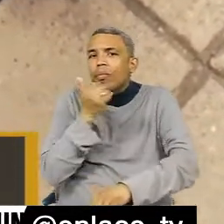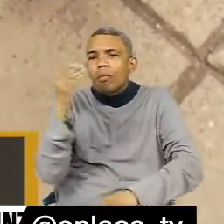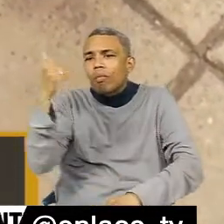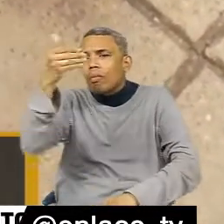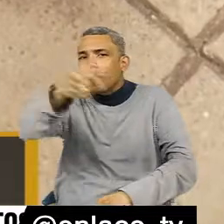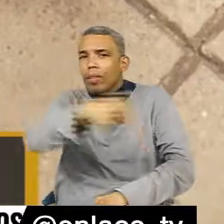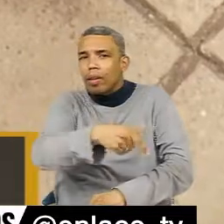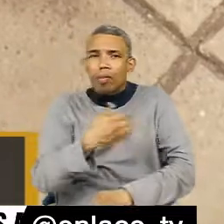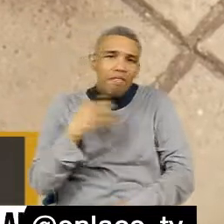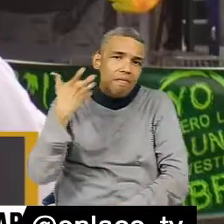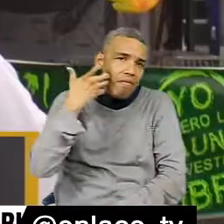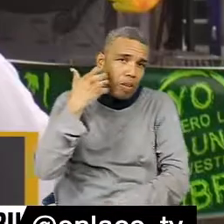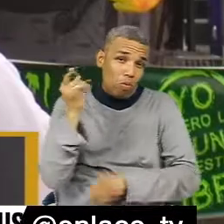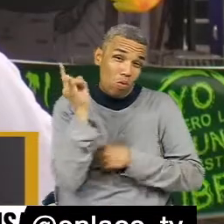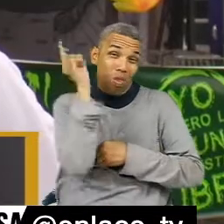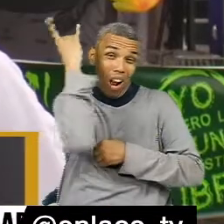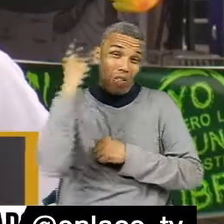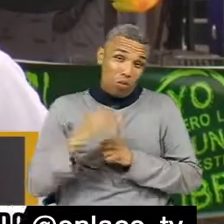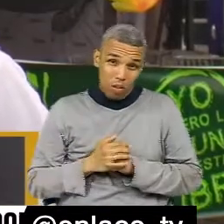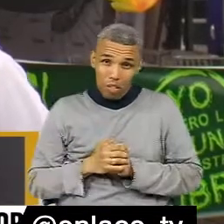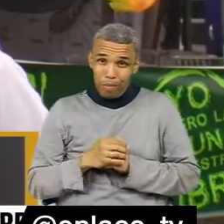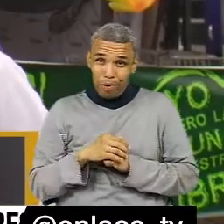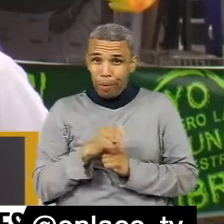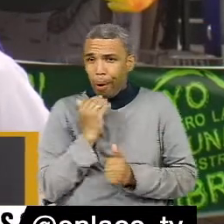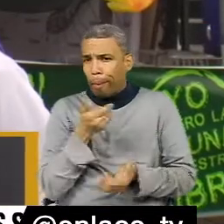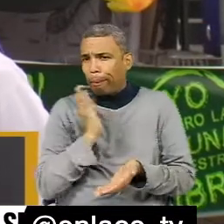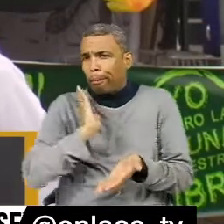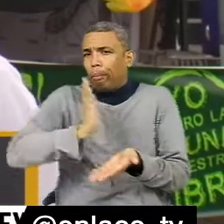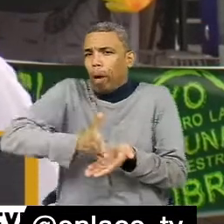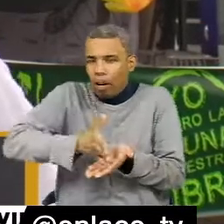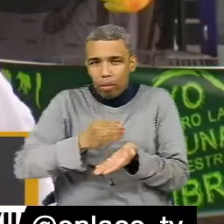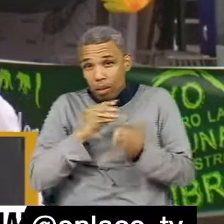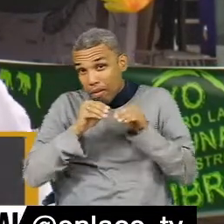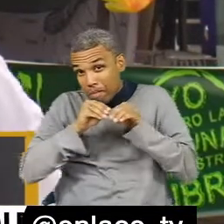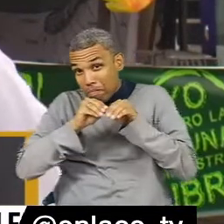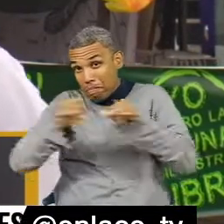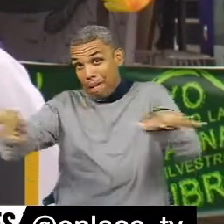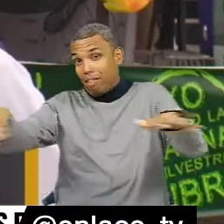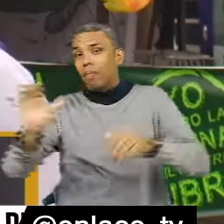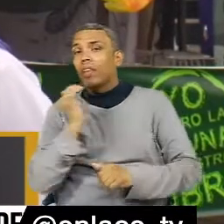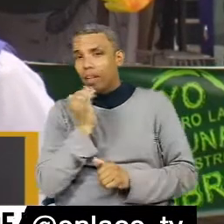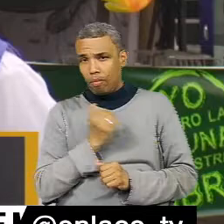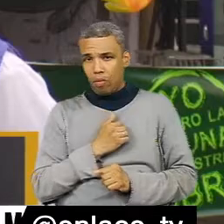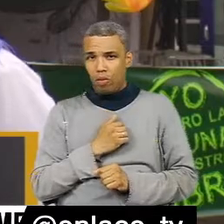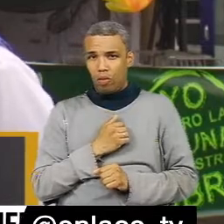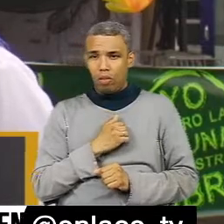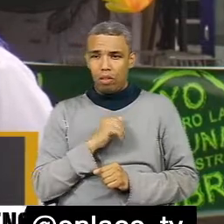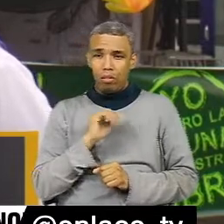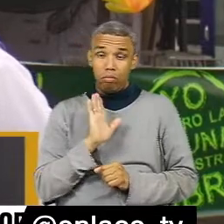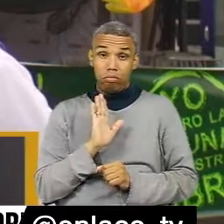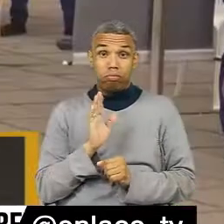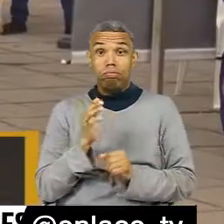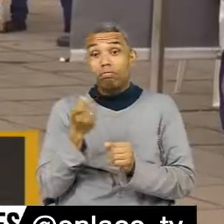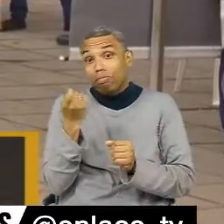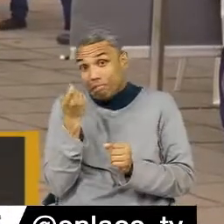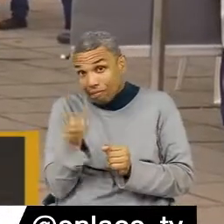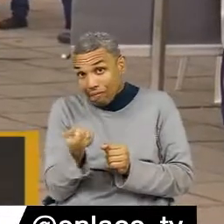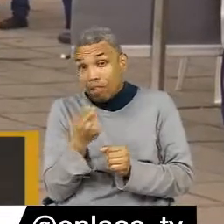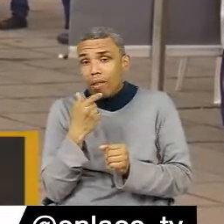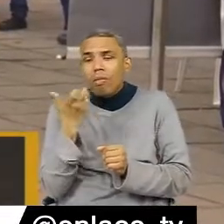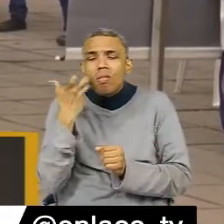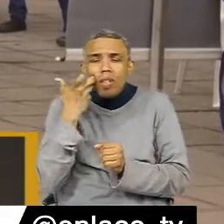pueda producir una epidemia en la ciudad, ya que somos una ciudad endémica a esta enfermedad. Lo